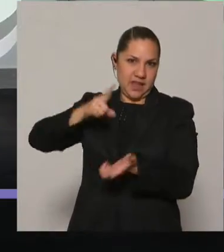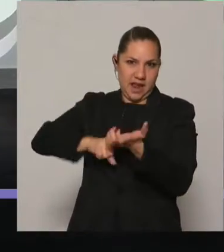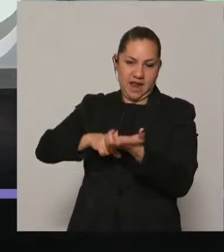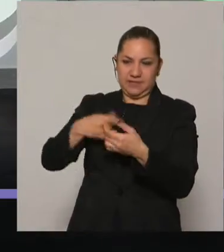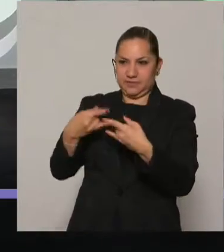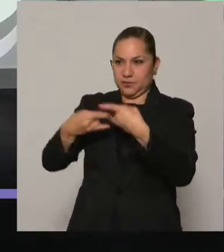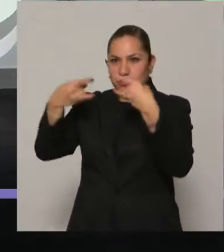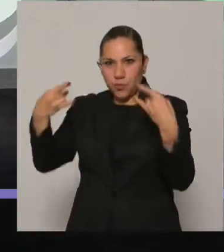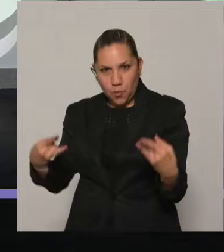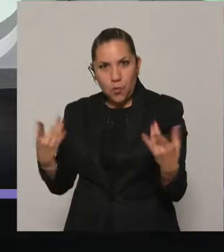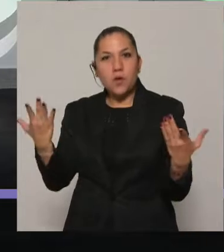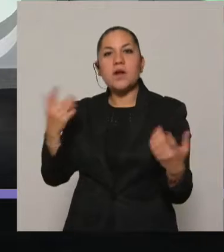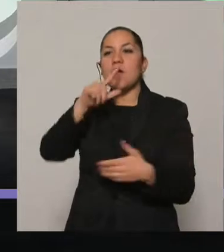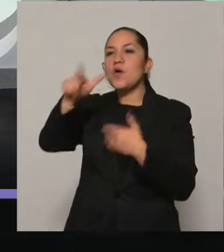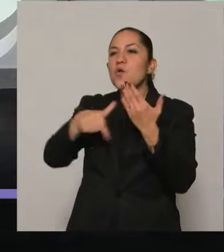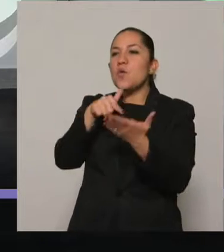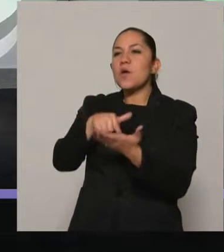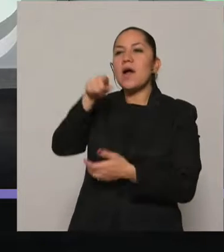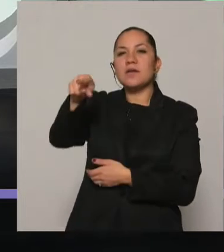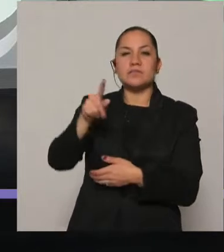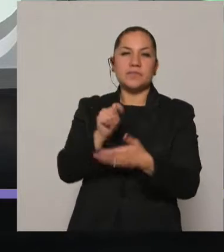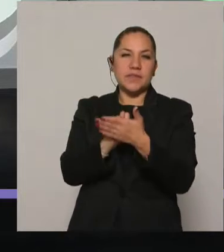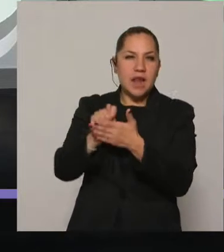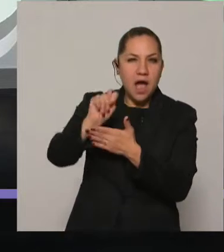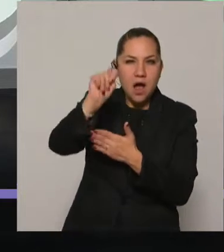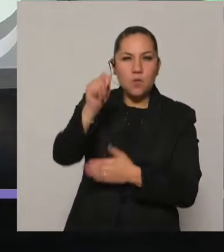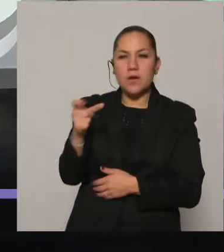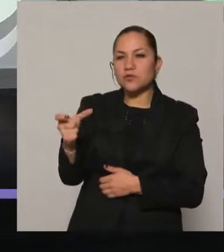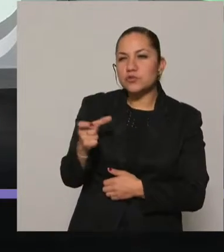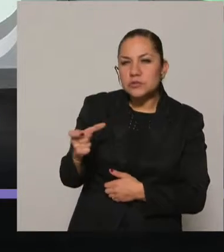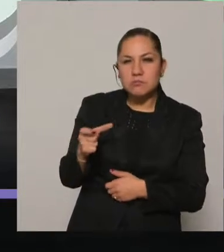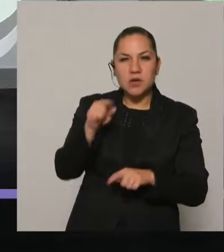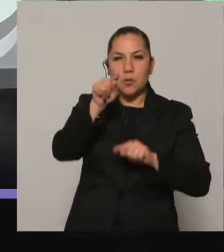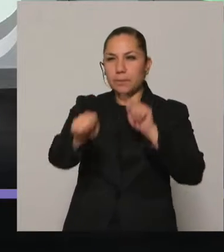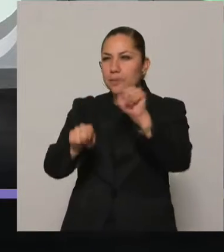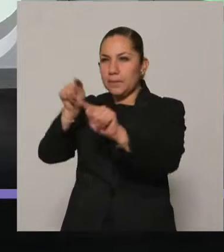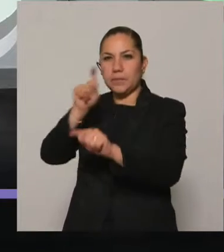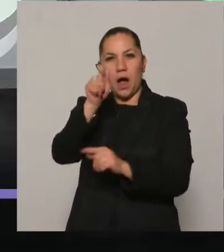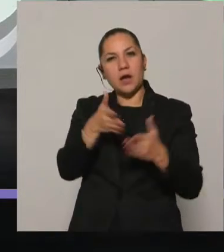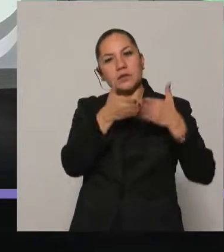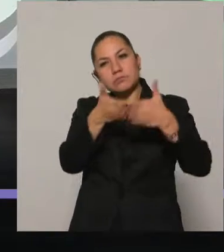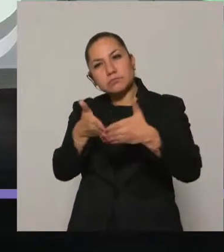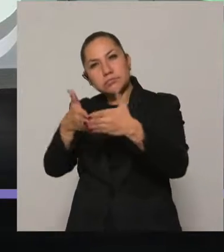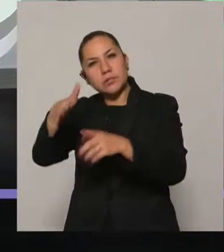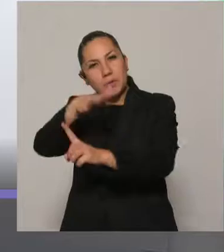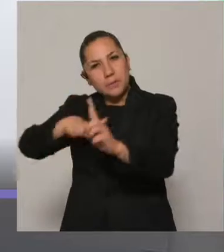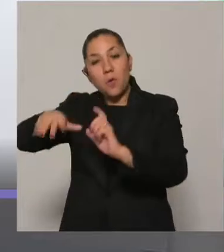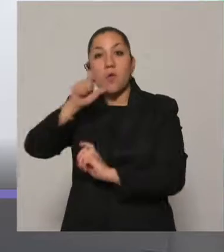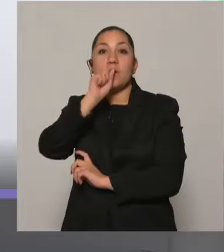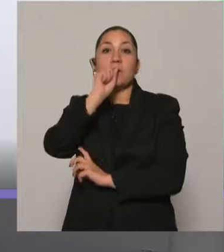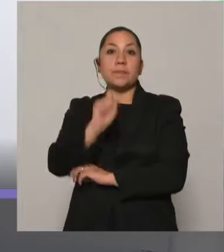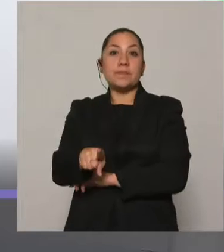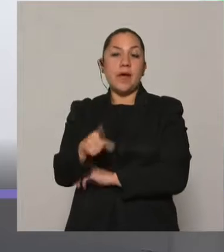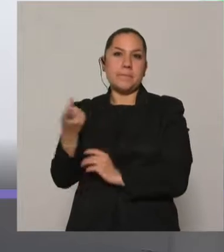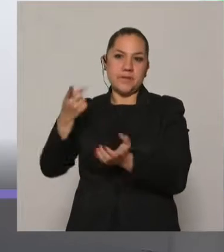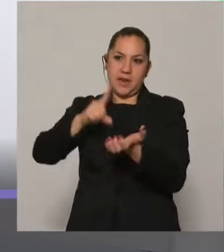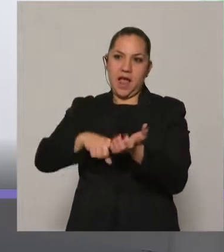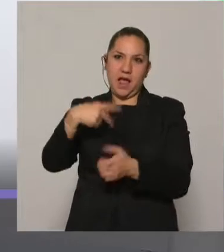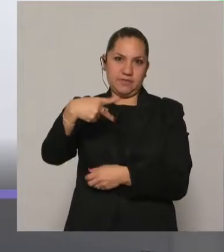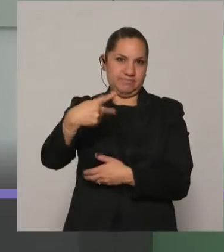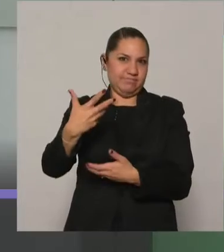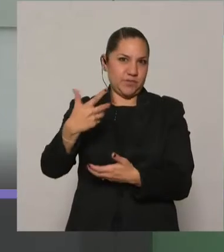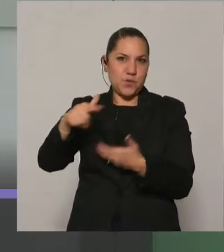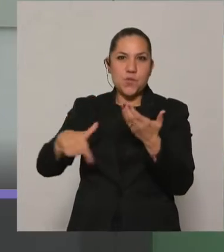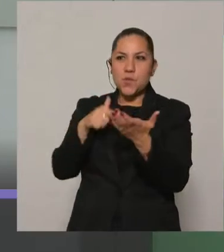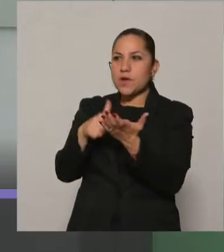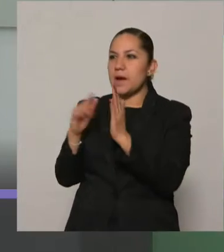lacustres de Tláhuac y Xochimilco, y qué decir del centro histórico, y por supuesto qué decir también de otros pueblos alrededor. Así